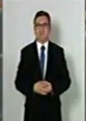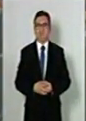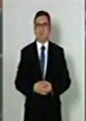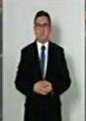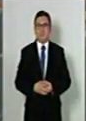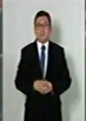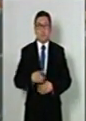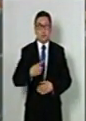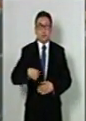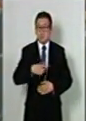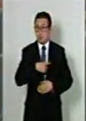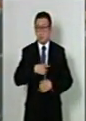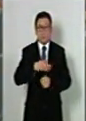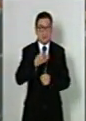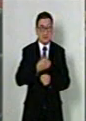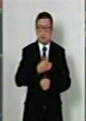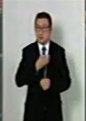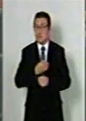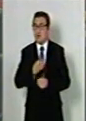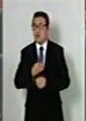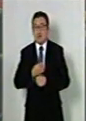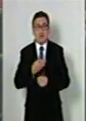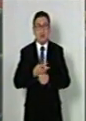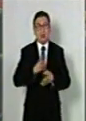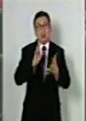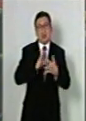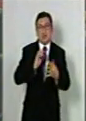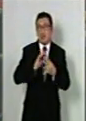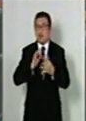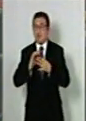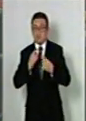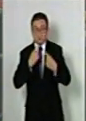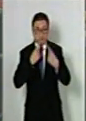lo que hemos tenido tampoco ha sido un diálogo,